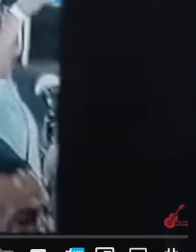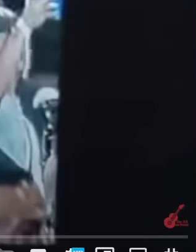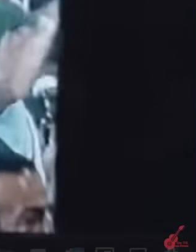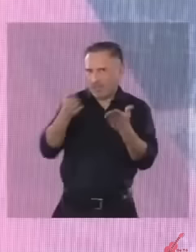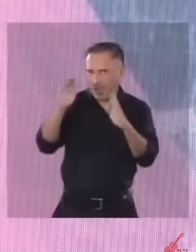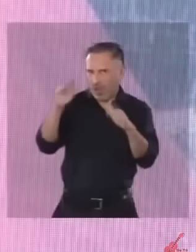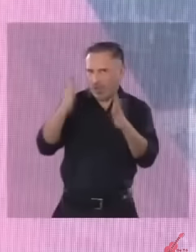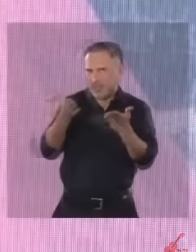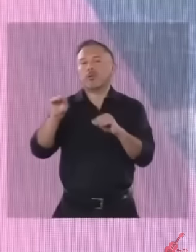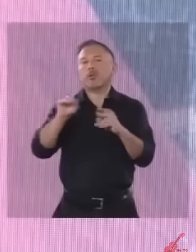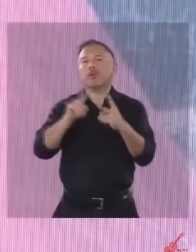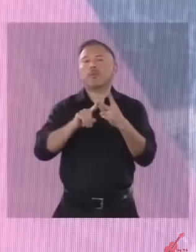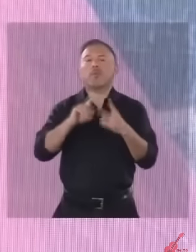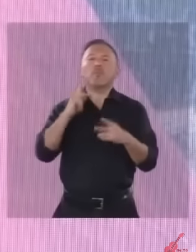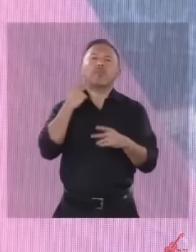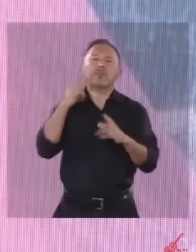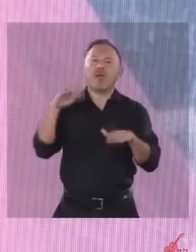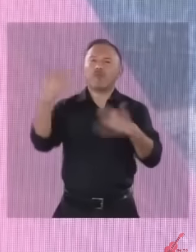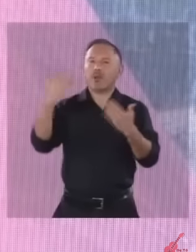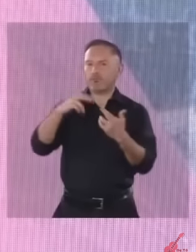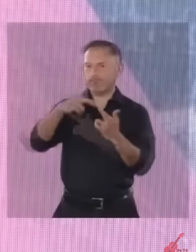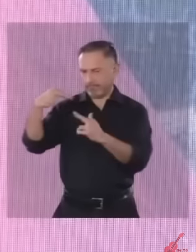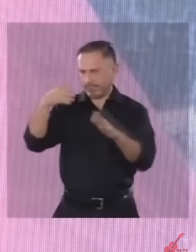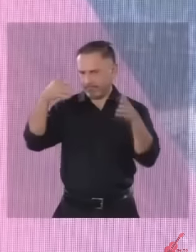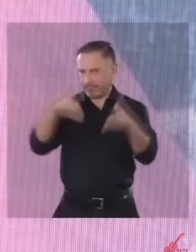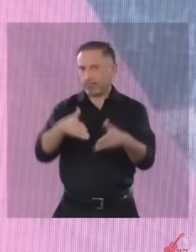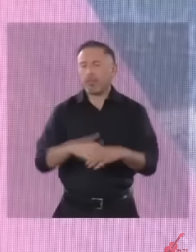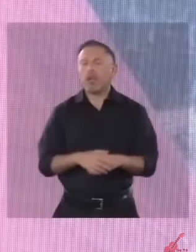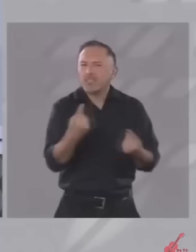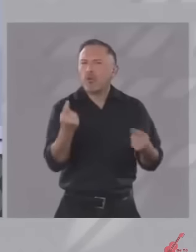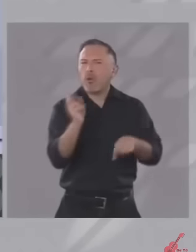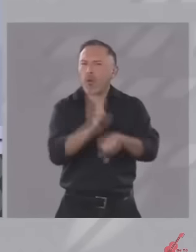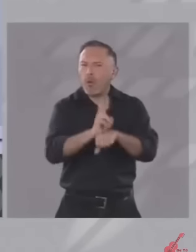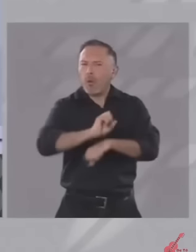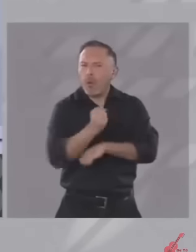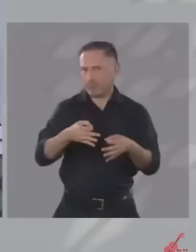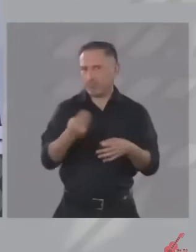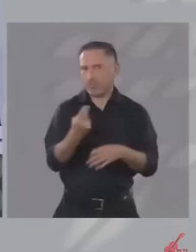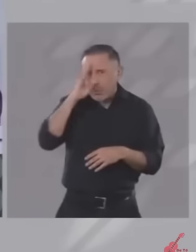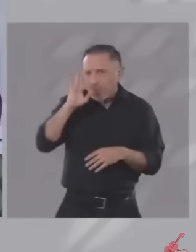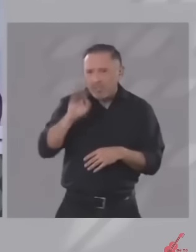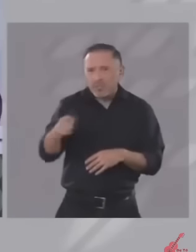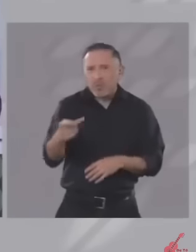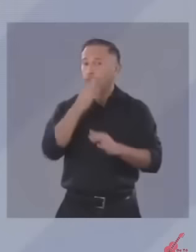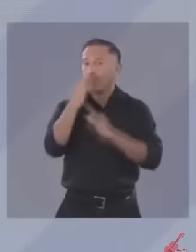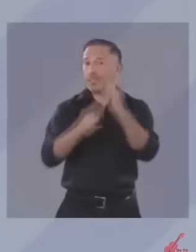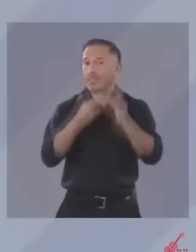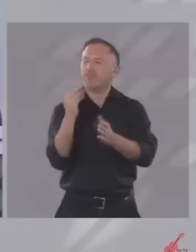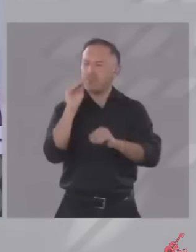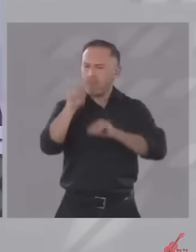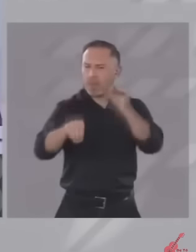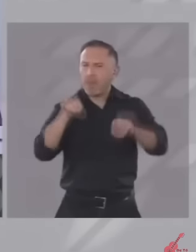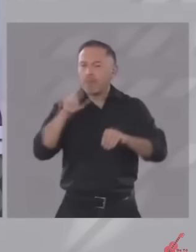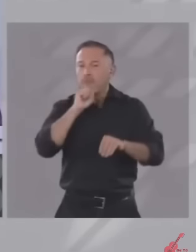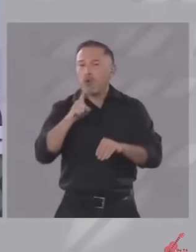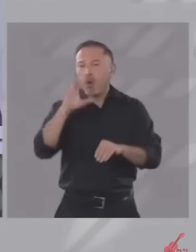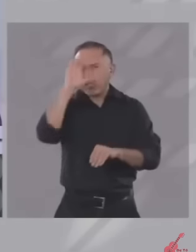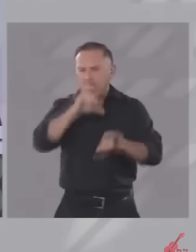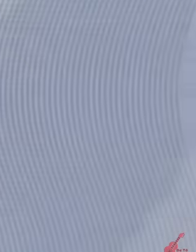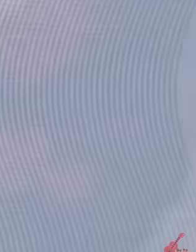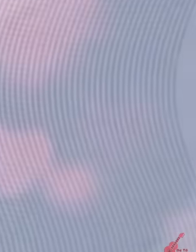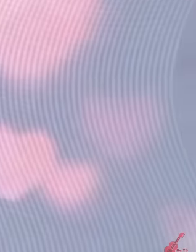Bueno. Habrá algunas ideas para calentar el debate. Claudia, te quiero. Vamos a hacer el amor sin miedo